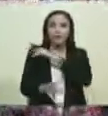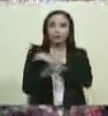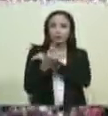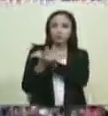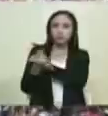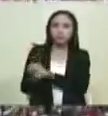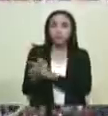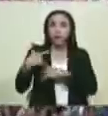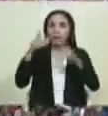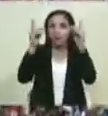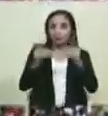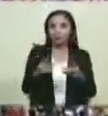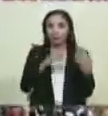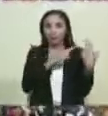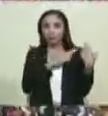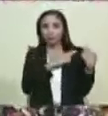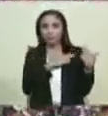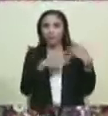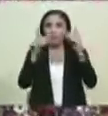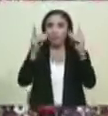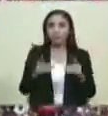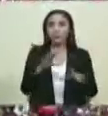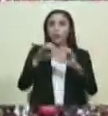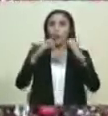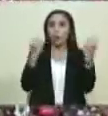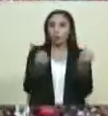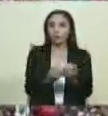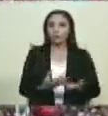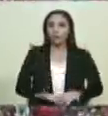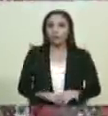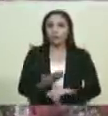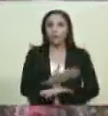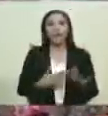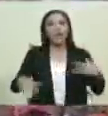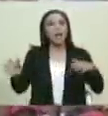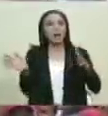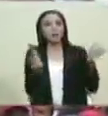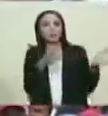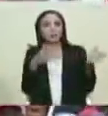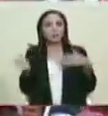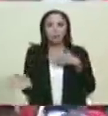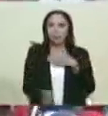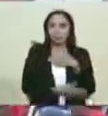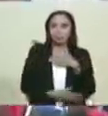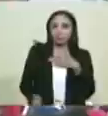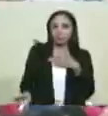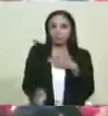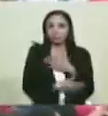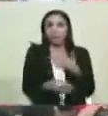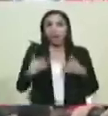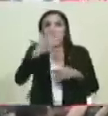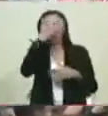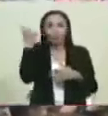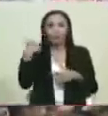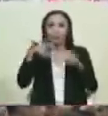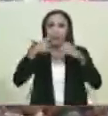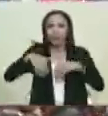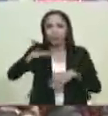sus decisiones en sus oficinas con aire acondicionado y se olvidan del pueblo